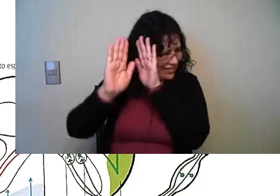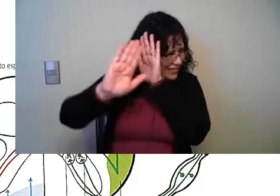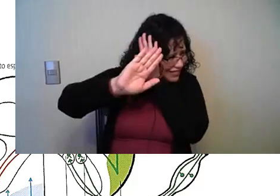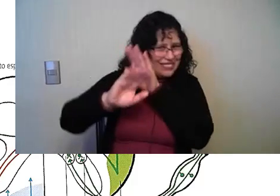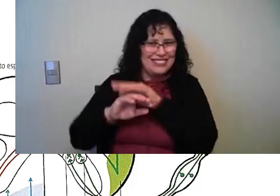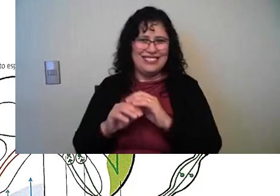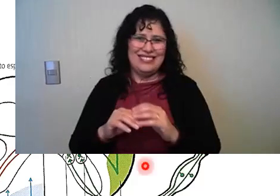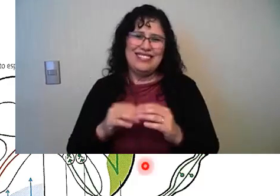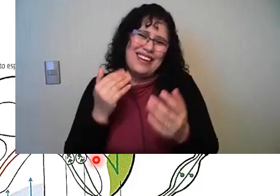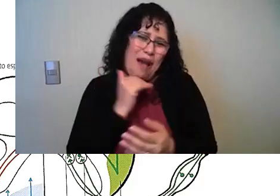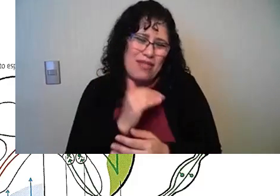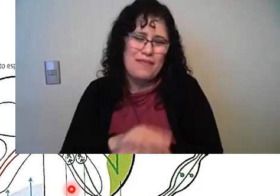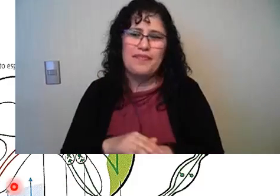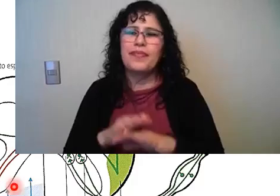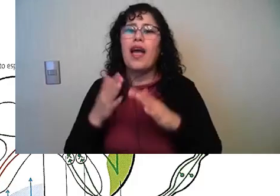Bien, entonces tenemos,